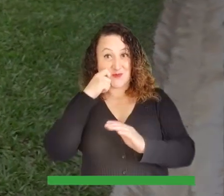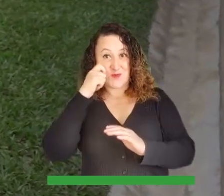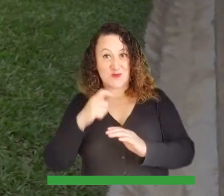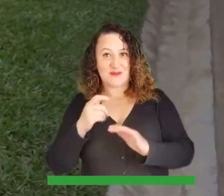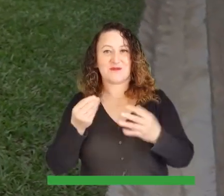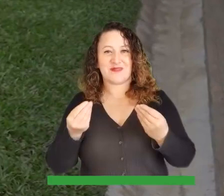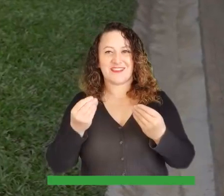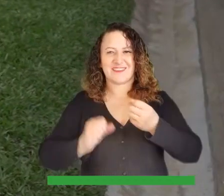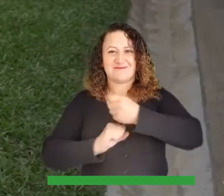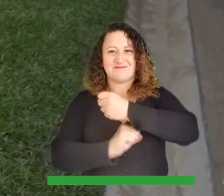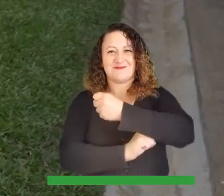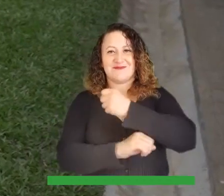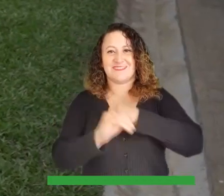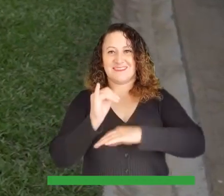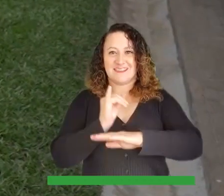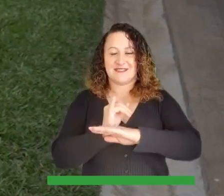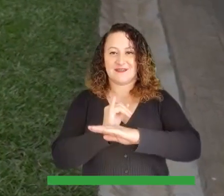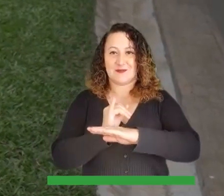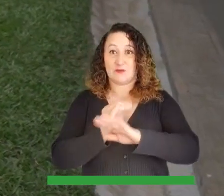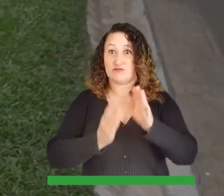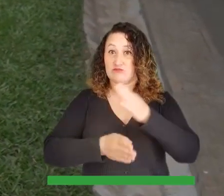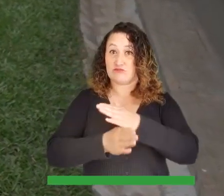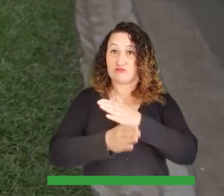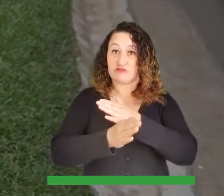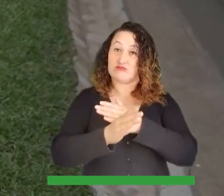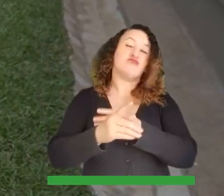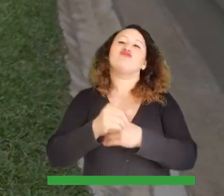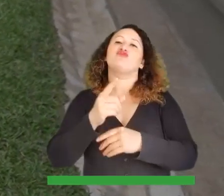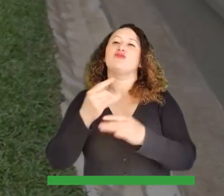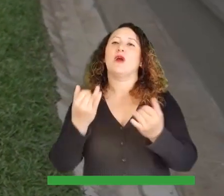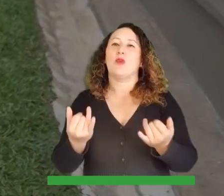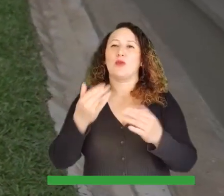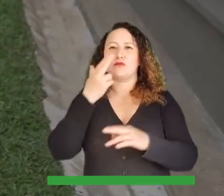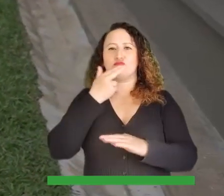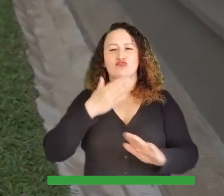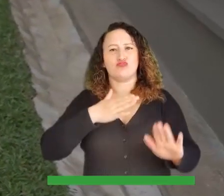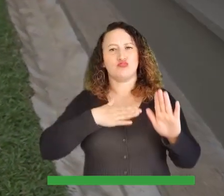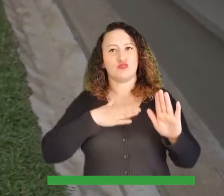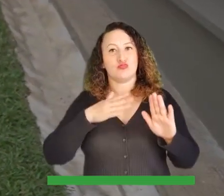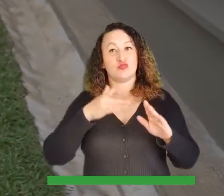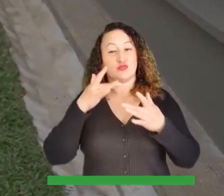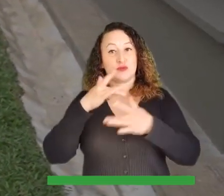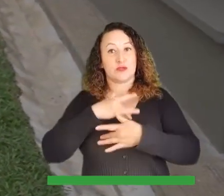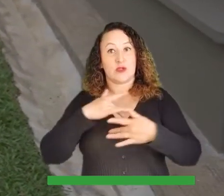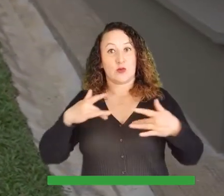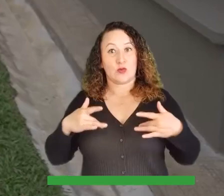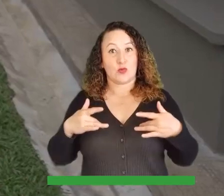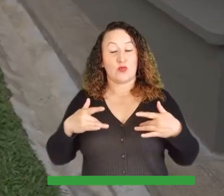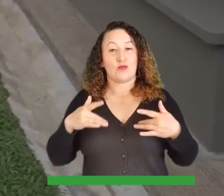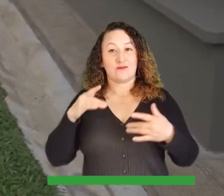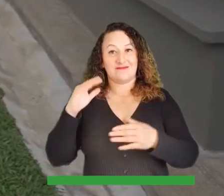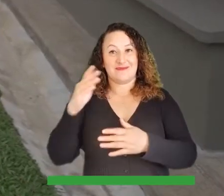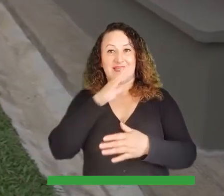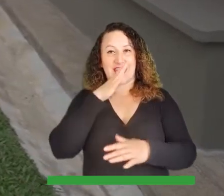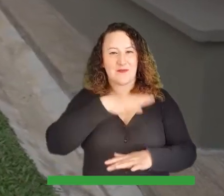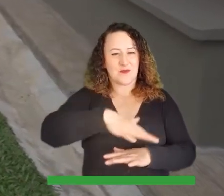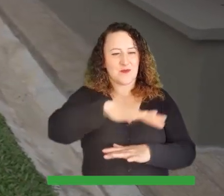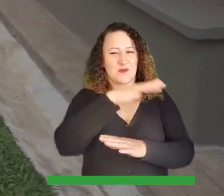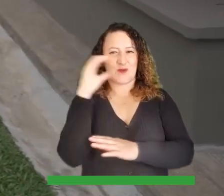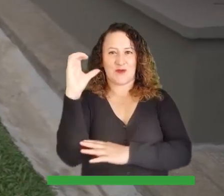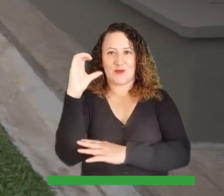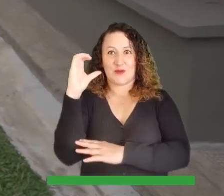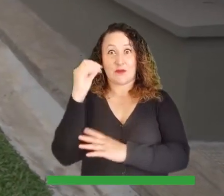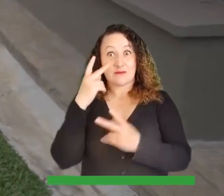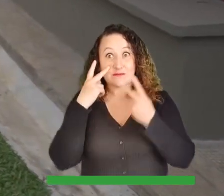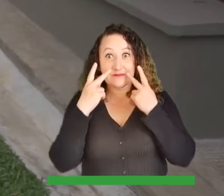humanos para fortalecer a nuestro instituto y seguir cumpliendo con los actuales compromisos sanitarios que demanda el campo colombiano. Recuerden